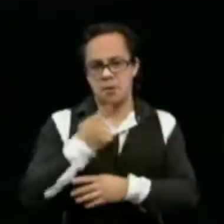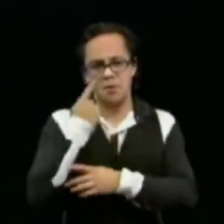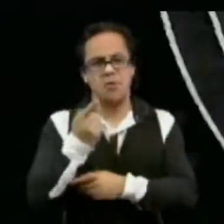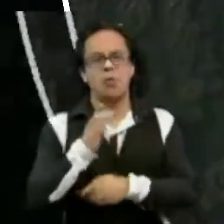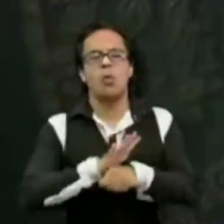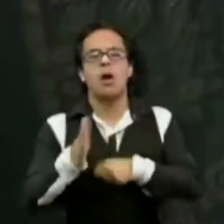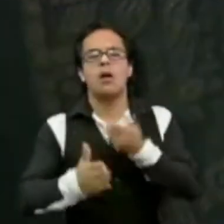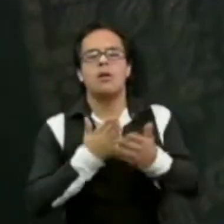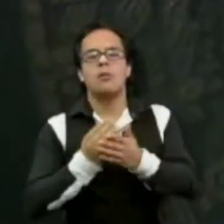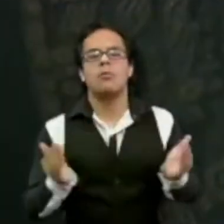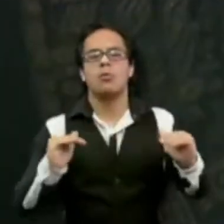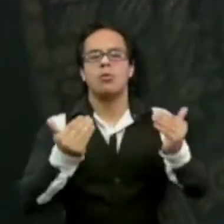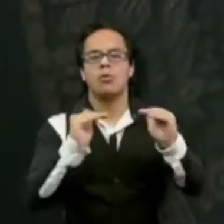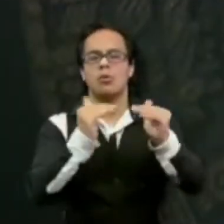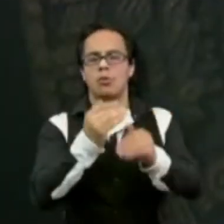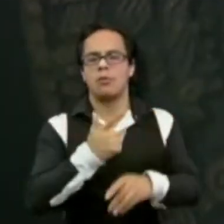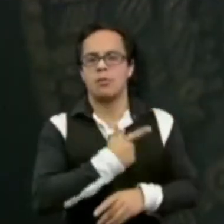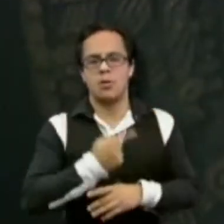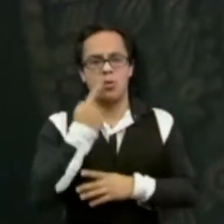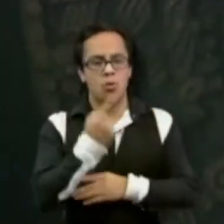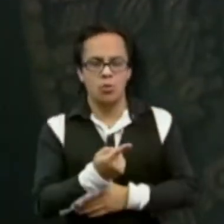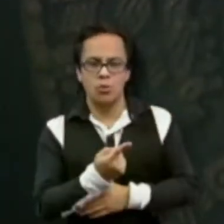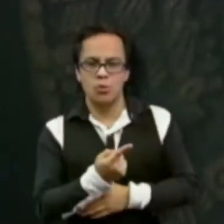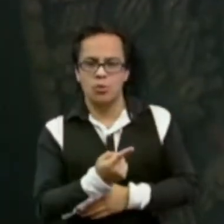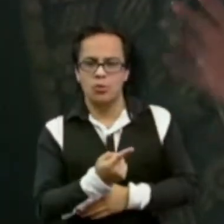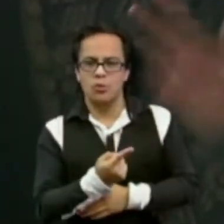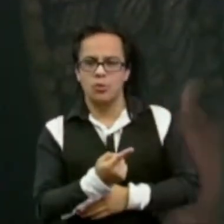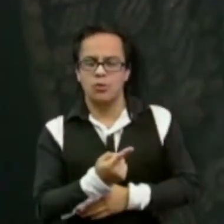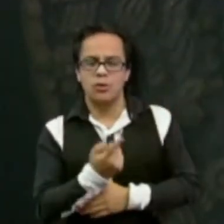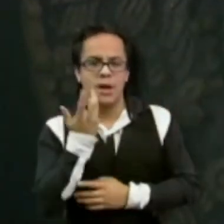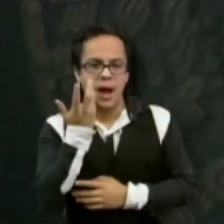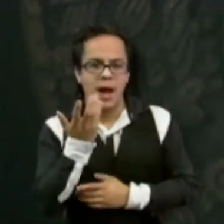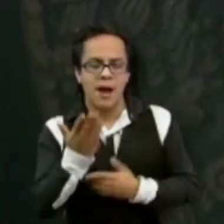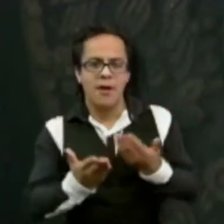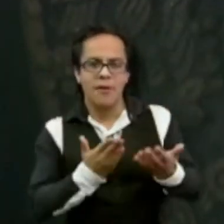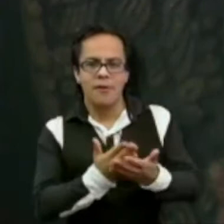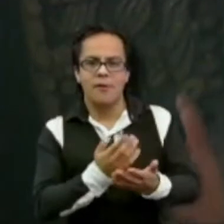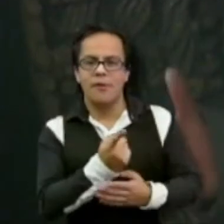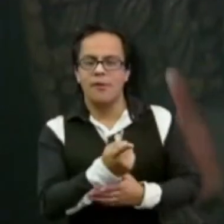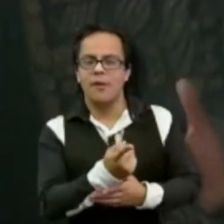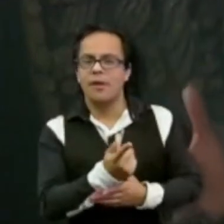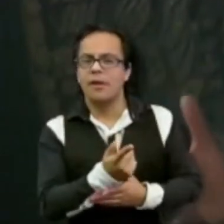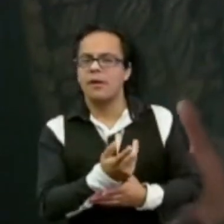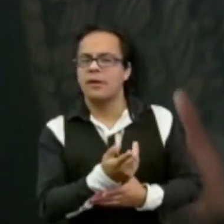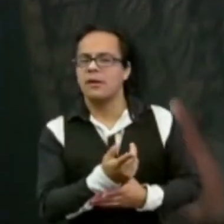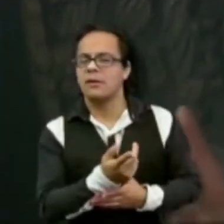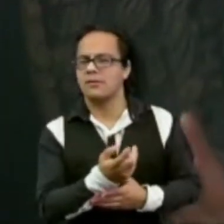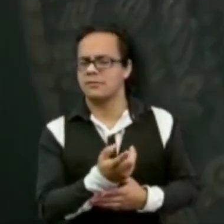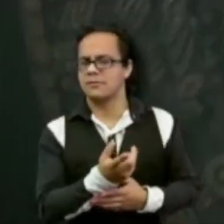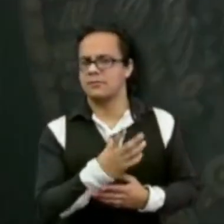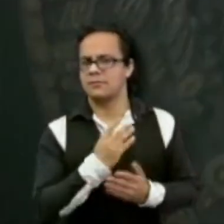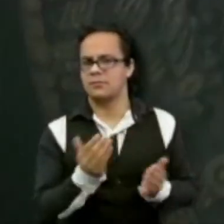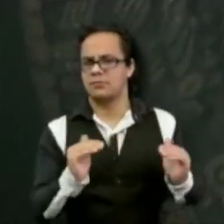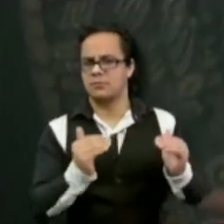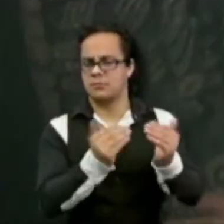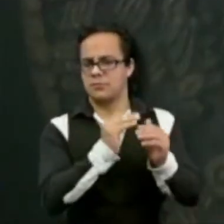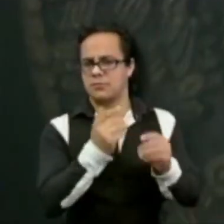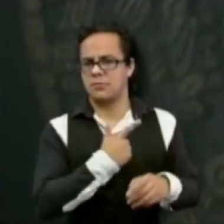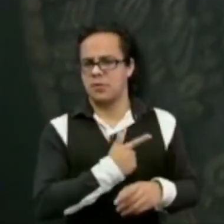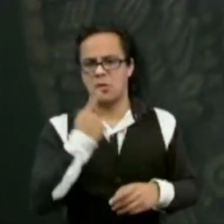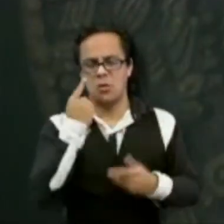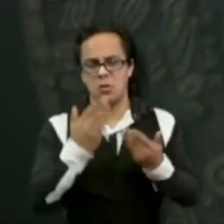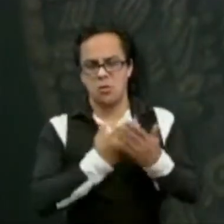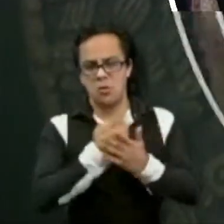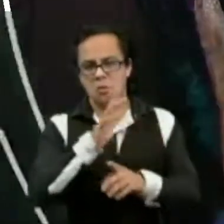es. A mí me gustaría ese lugar que mencionas. Me encantaría, obviamente, porque pues de ahí nace mucho de esto, ¿no? Y sí, ya